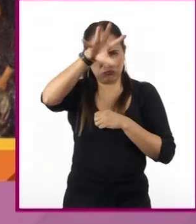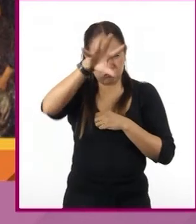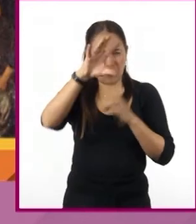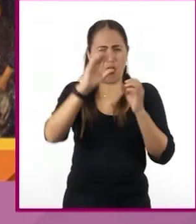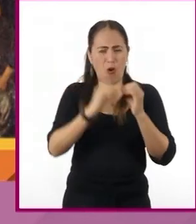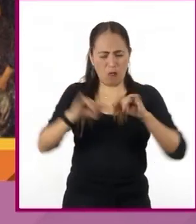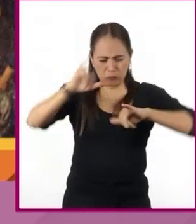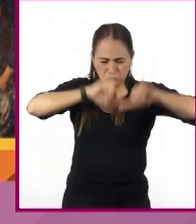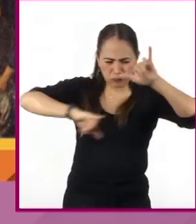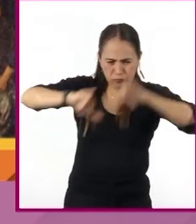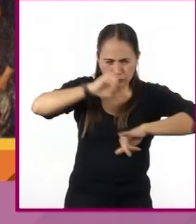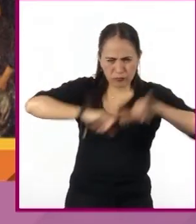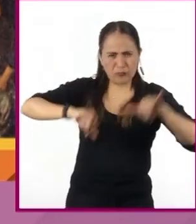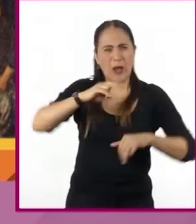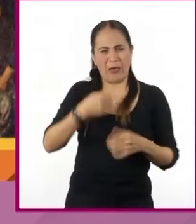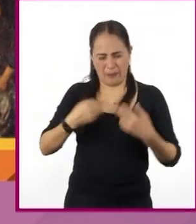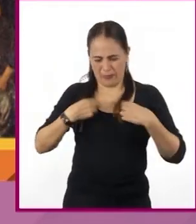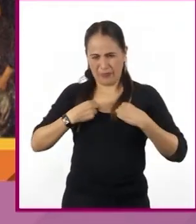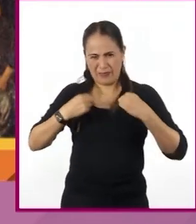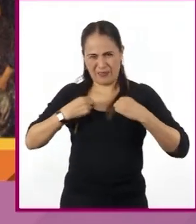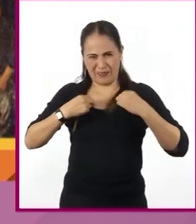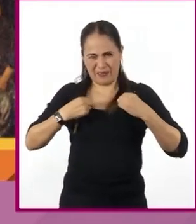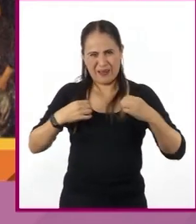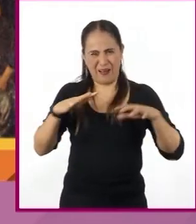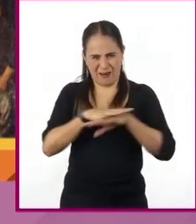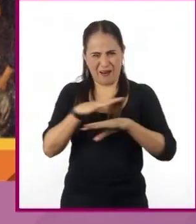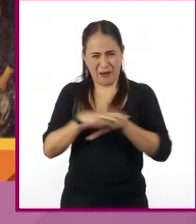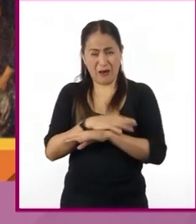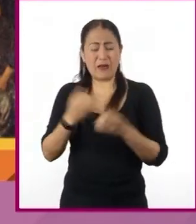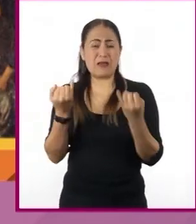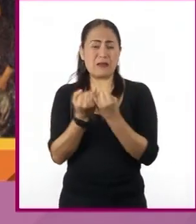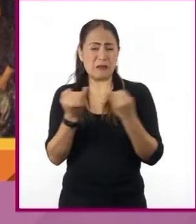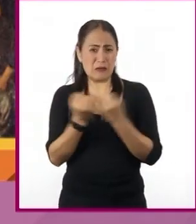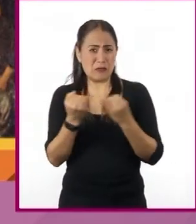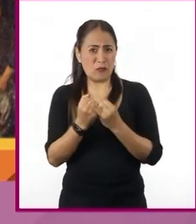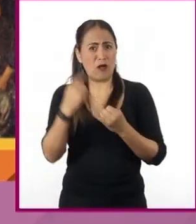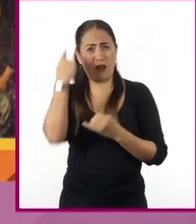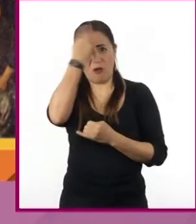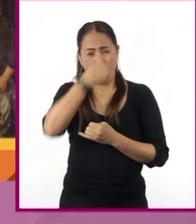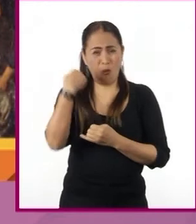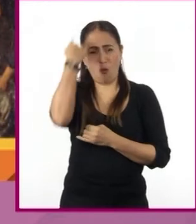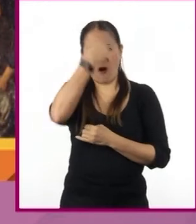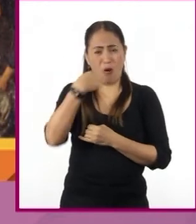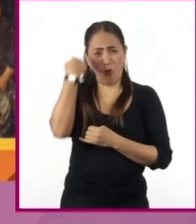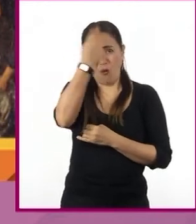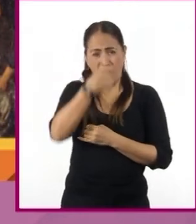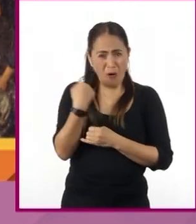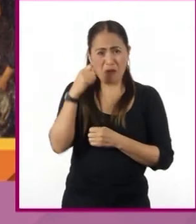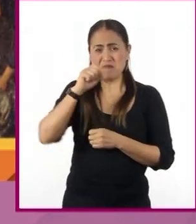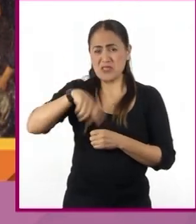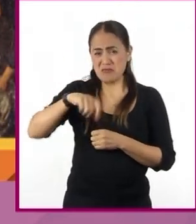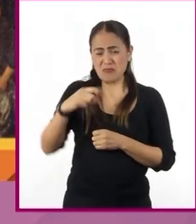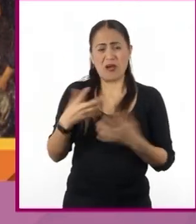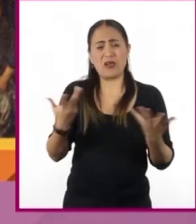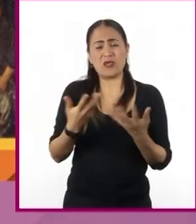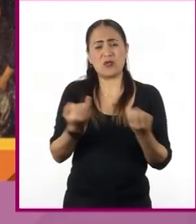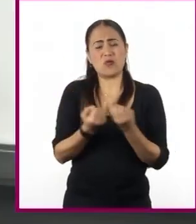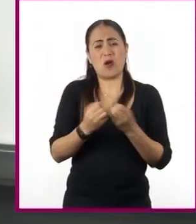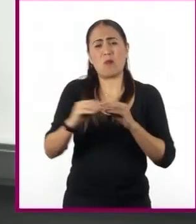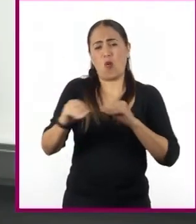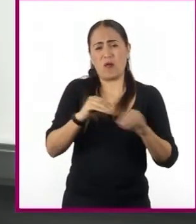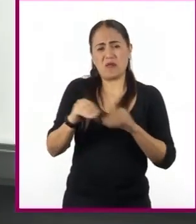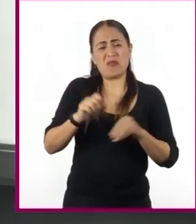que trataban las telas. Las extenuantes jornadas que exigían el movimiento constante y repetitivo de los